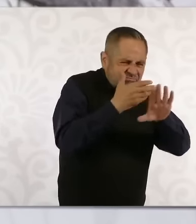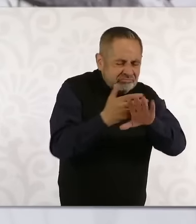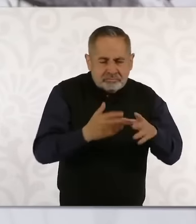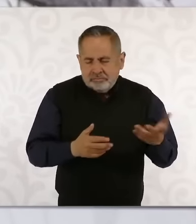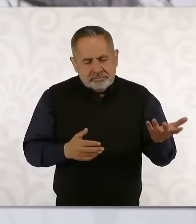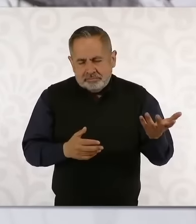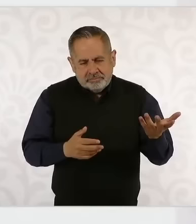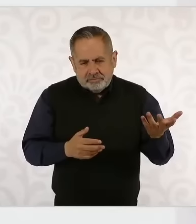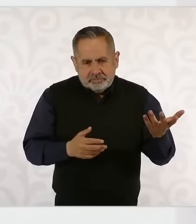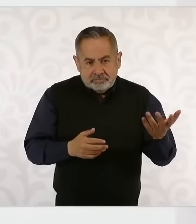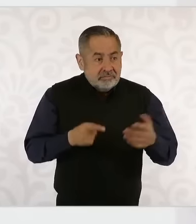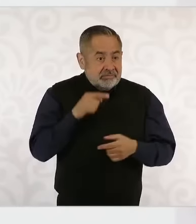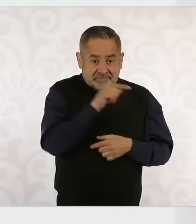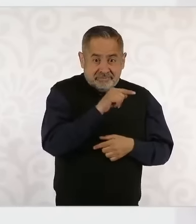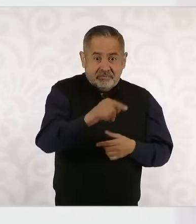Llevaban